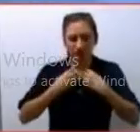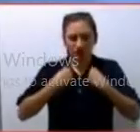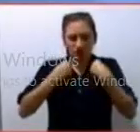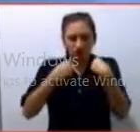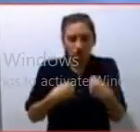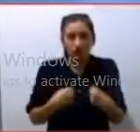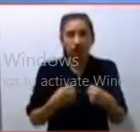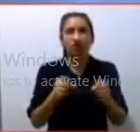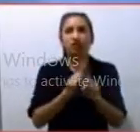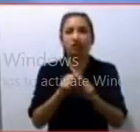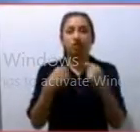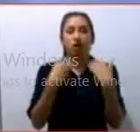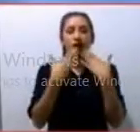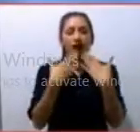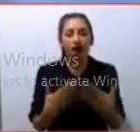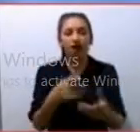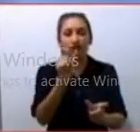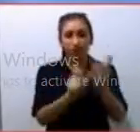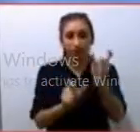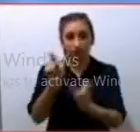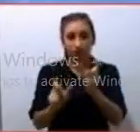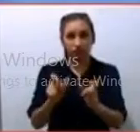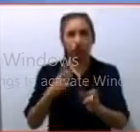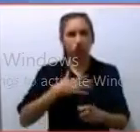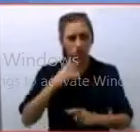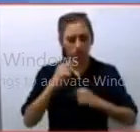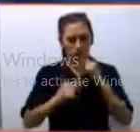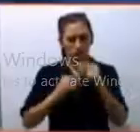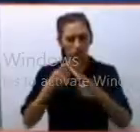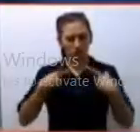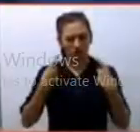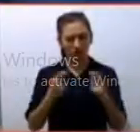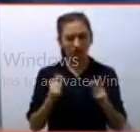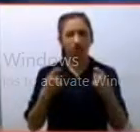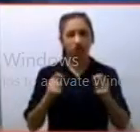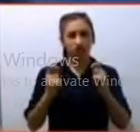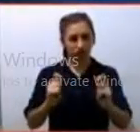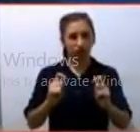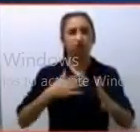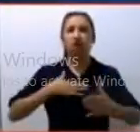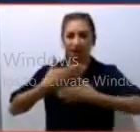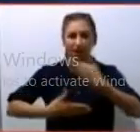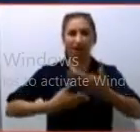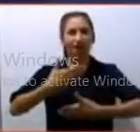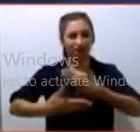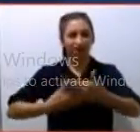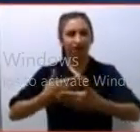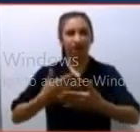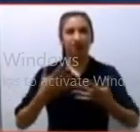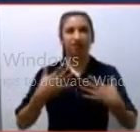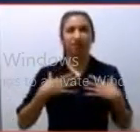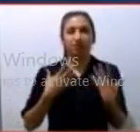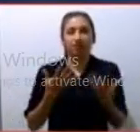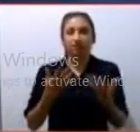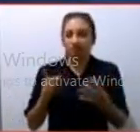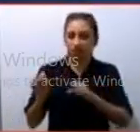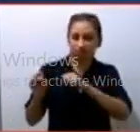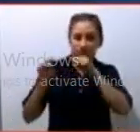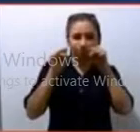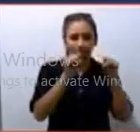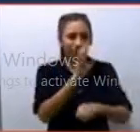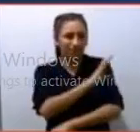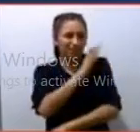las personas. Prometo esforzarme mucho y seguir adelante, llevándolo a su rehabilitación